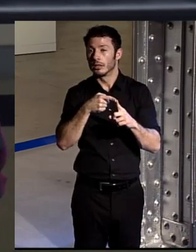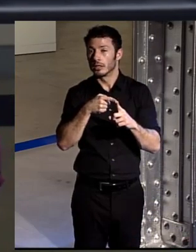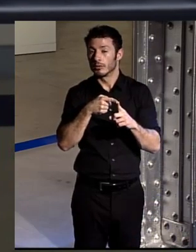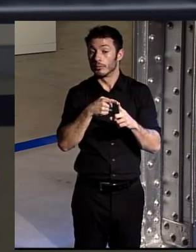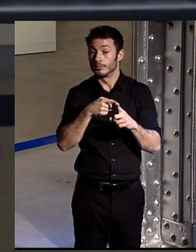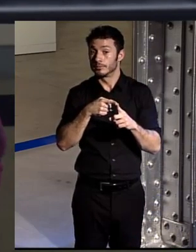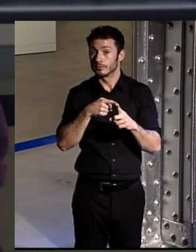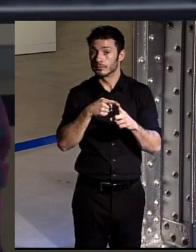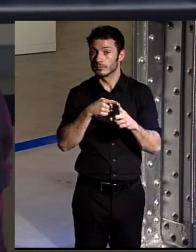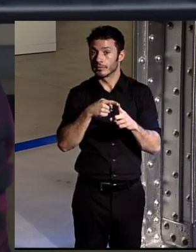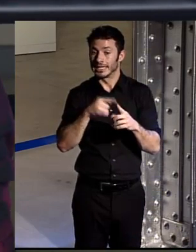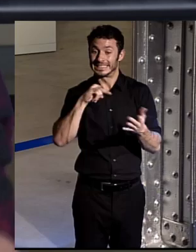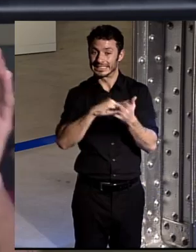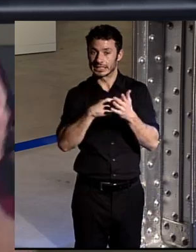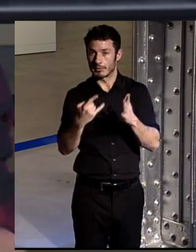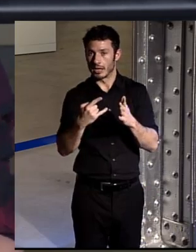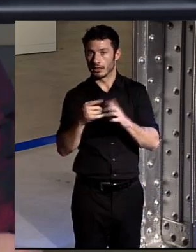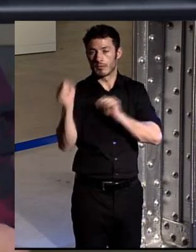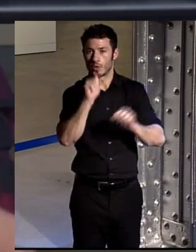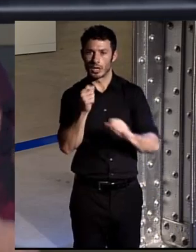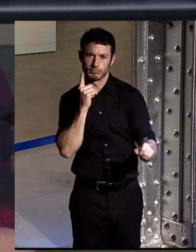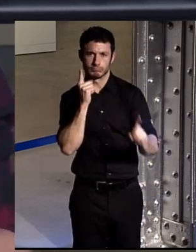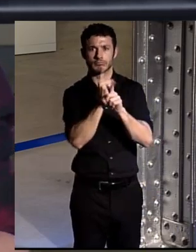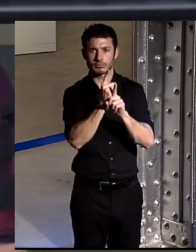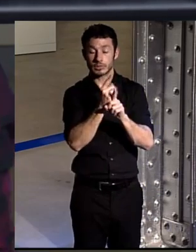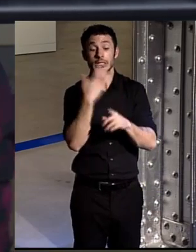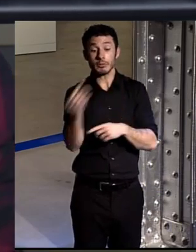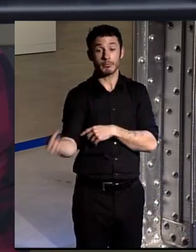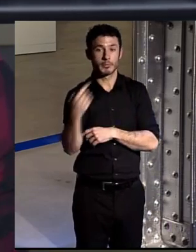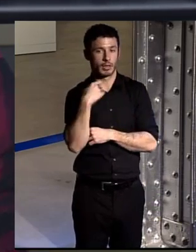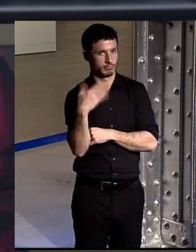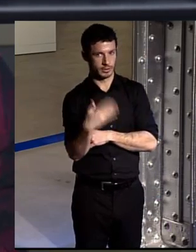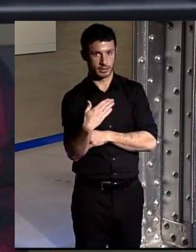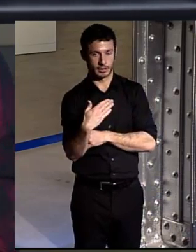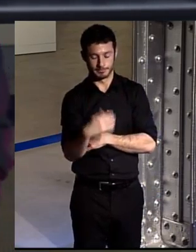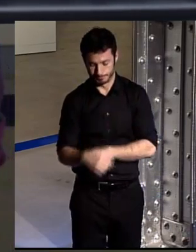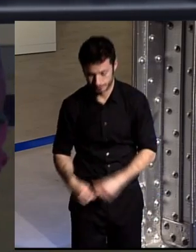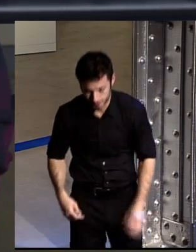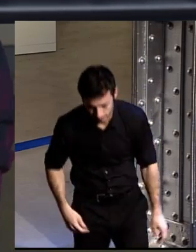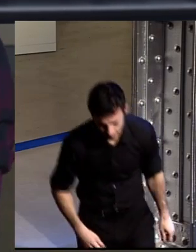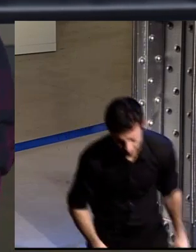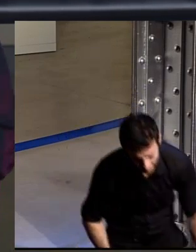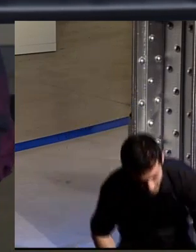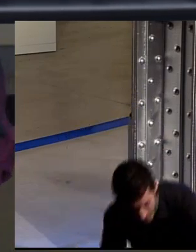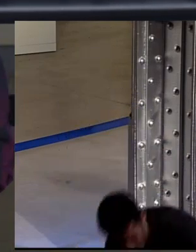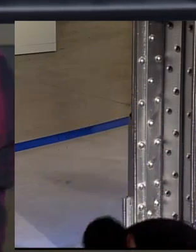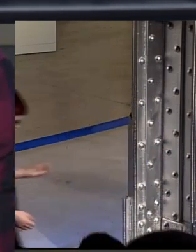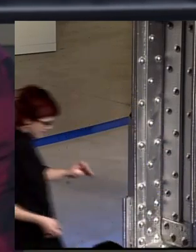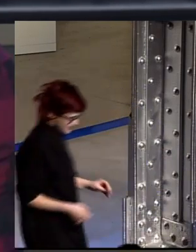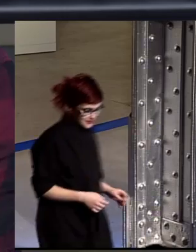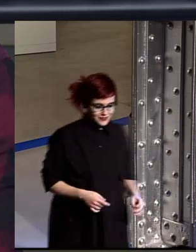contractuar para luchar contra el sistema inmune. Entonces, como no hay un sistema inmune, si lo pierden no pasa nada, los quitas de en medio. Entonces, vuelves a los virus lo